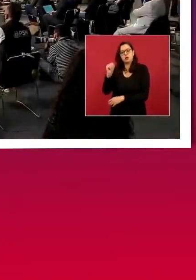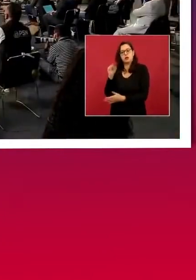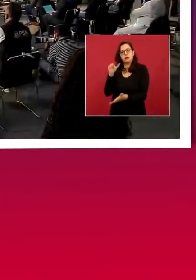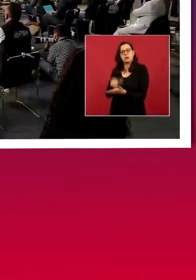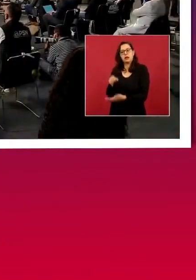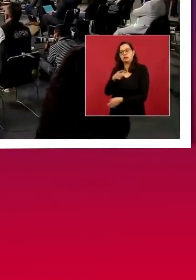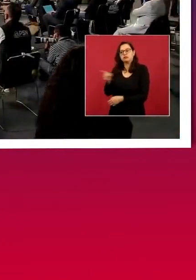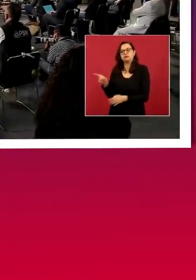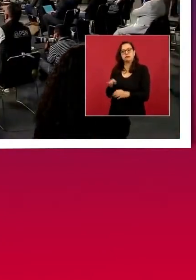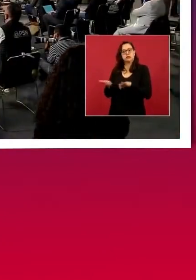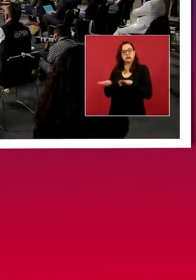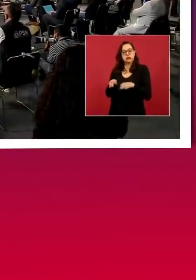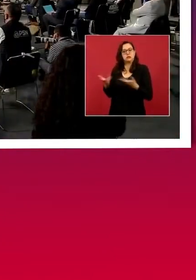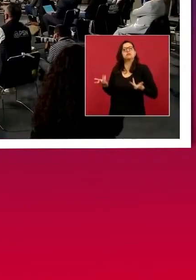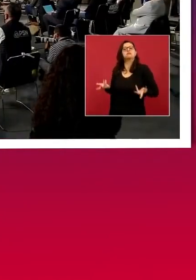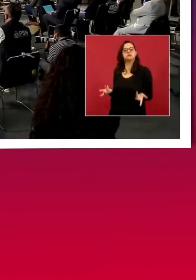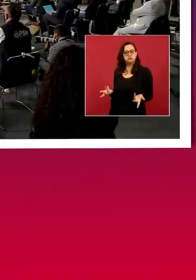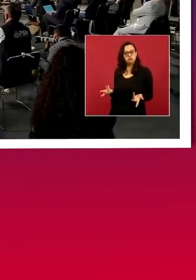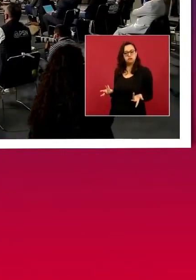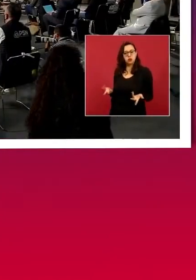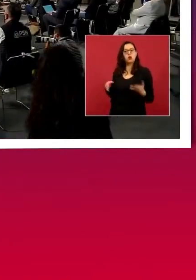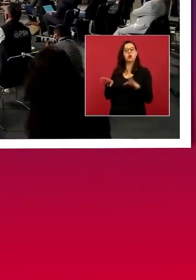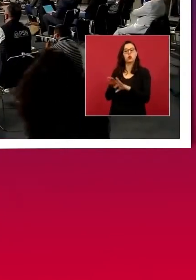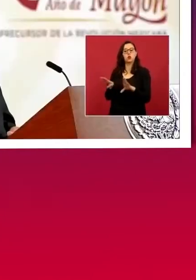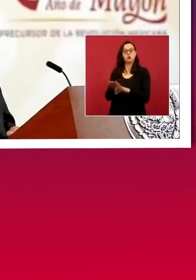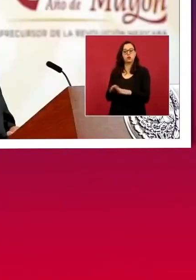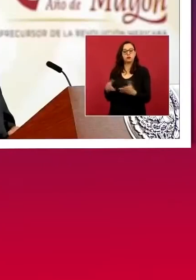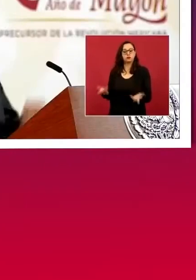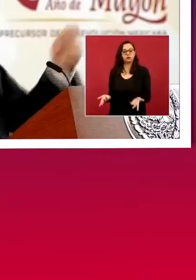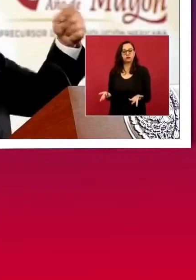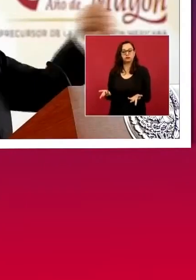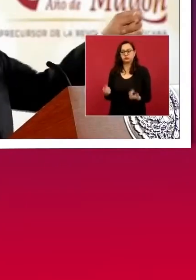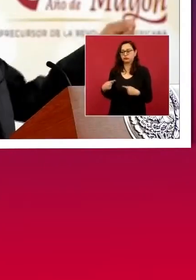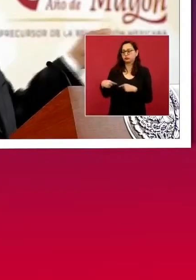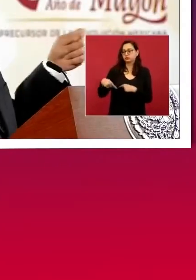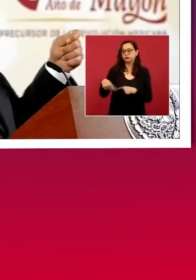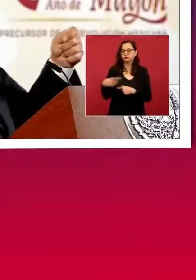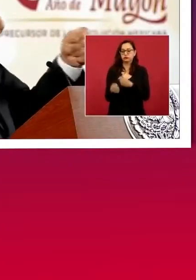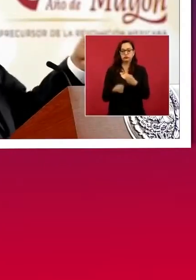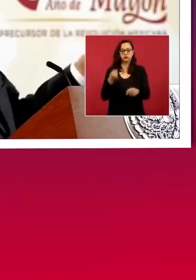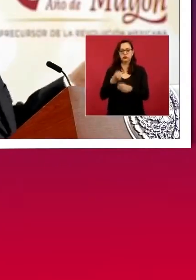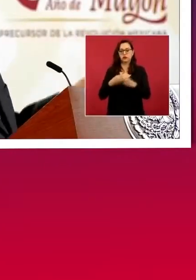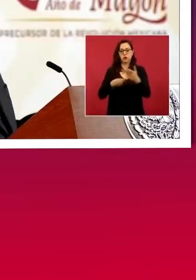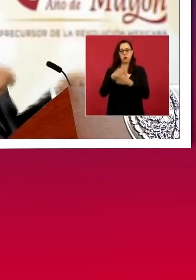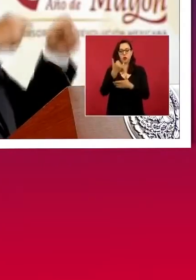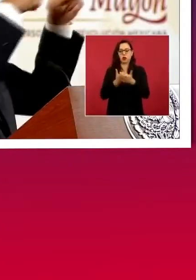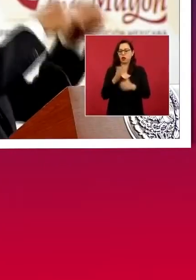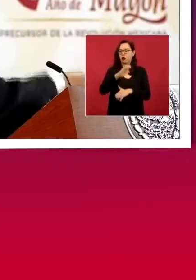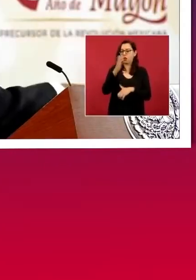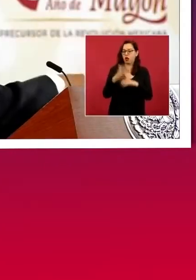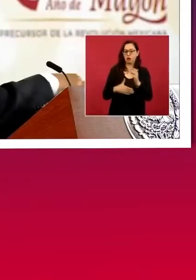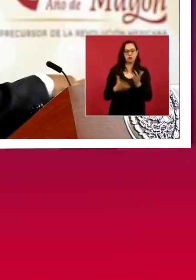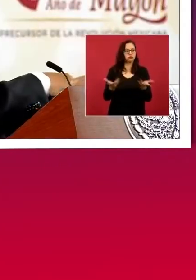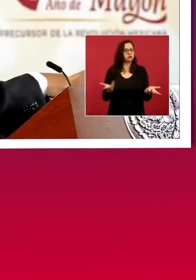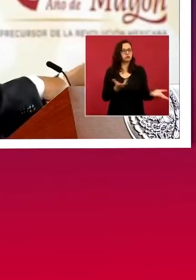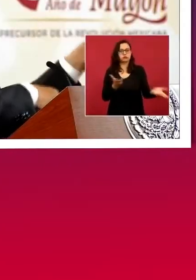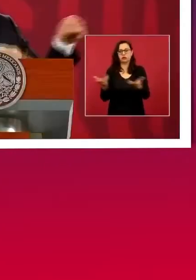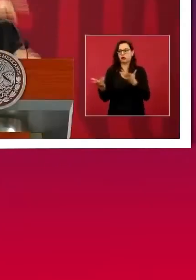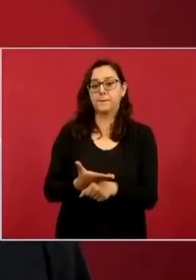Europeo, calificándola de politiquera, irresponsable y de mentalidad